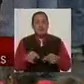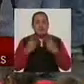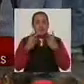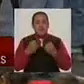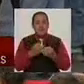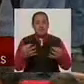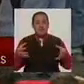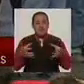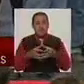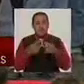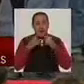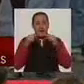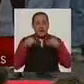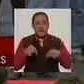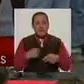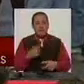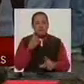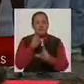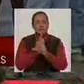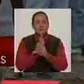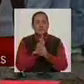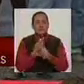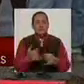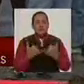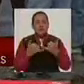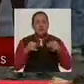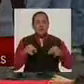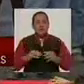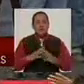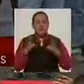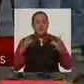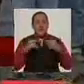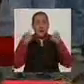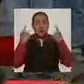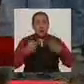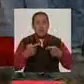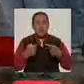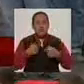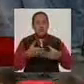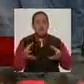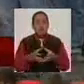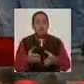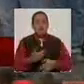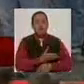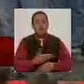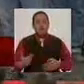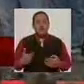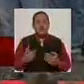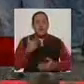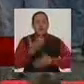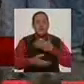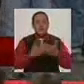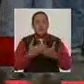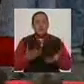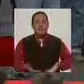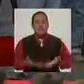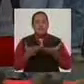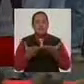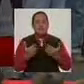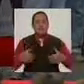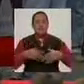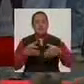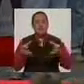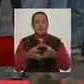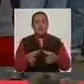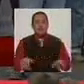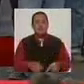ustedes aquí presenciando esta gran iniciativa del Estado para venir, para llegar, para hacerse